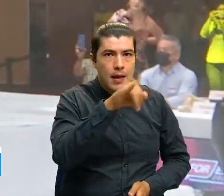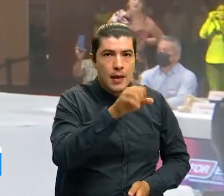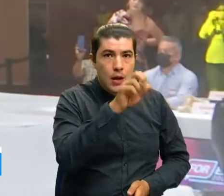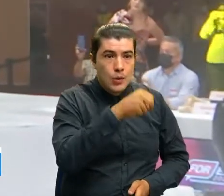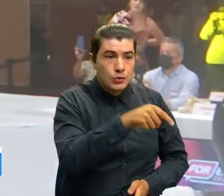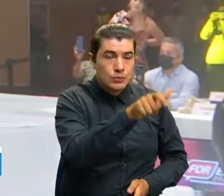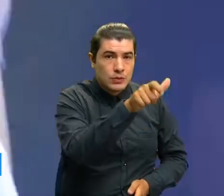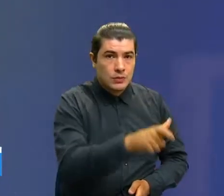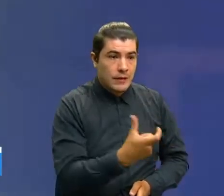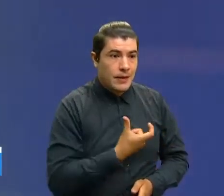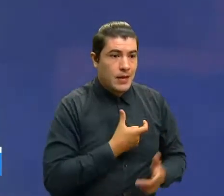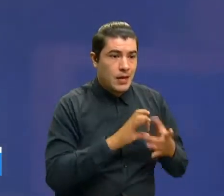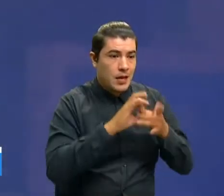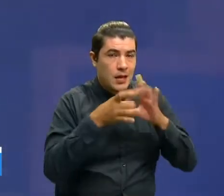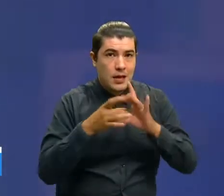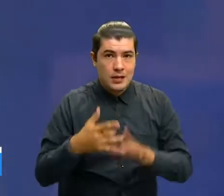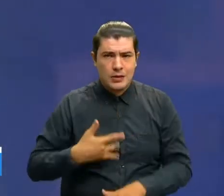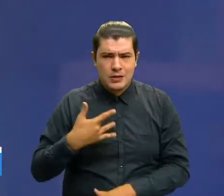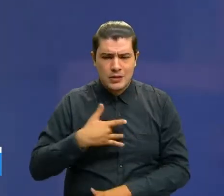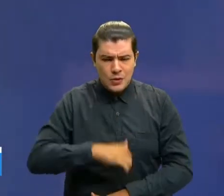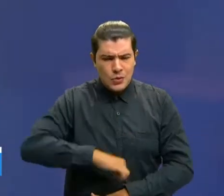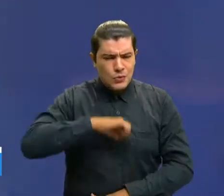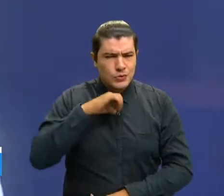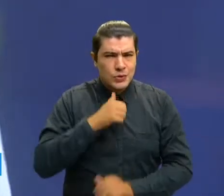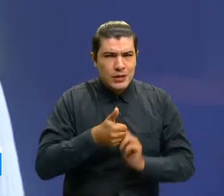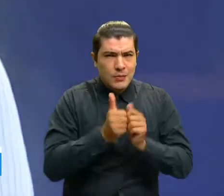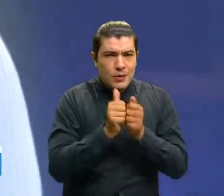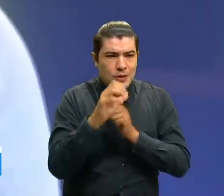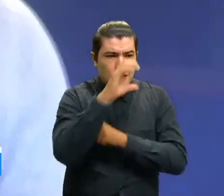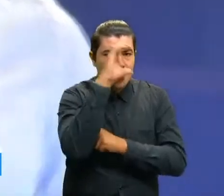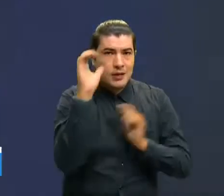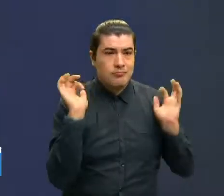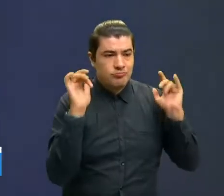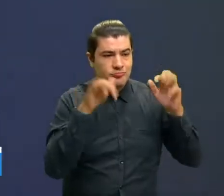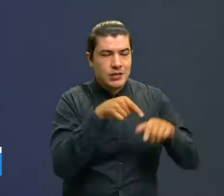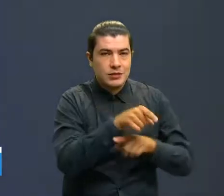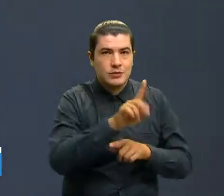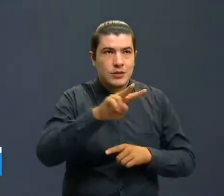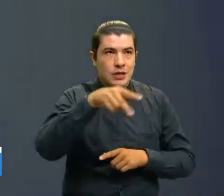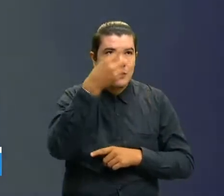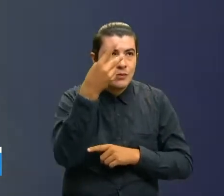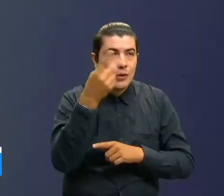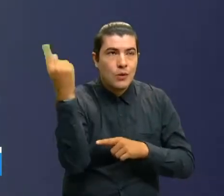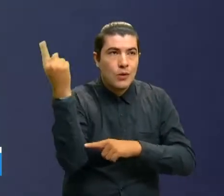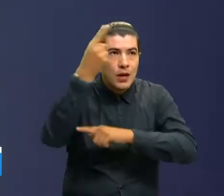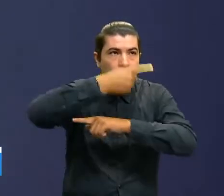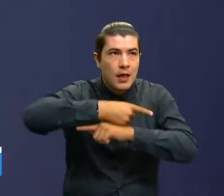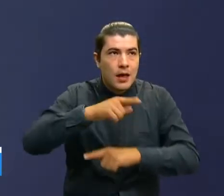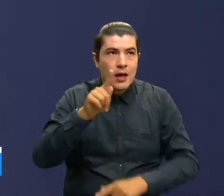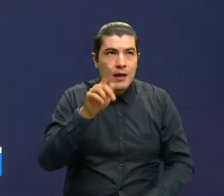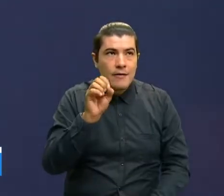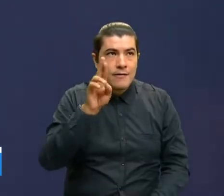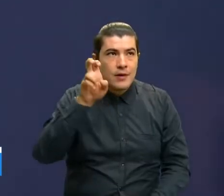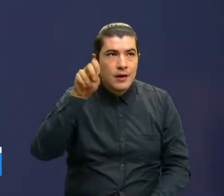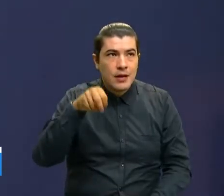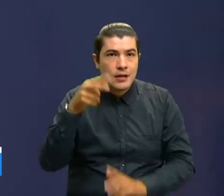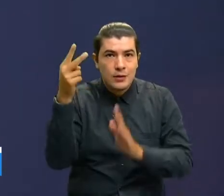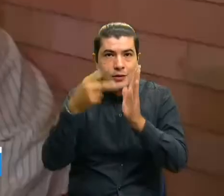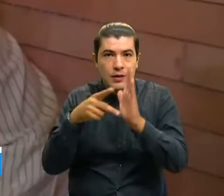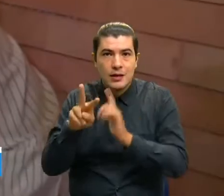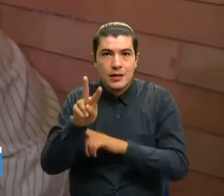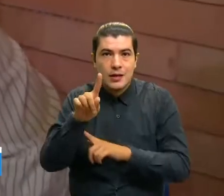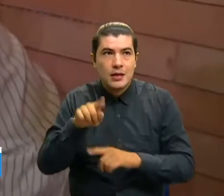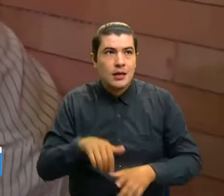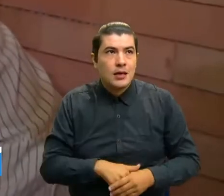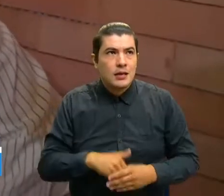deporte colombiano, se robó la atención de todos los asistentes a la segunda jornada de Forum 2021. Bueno, un saludo muy especial a